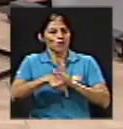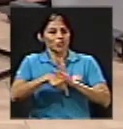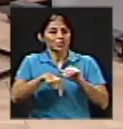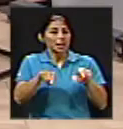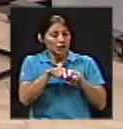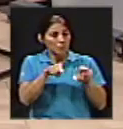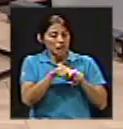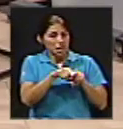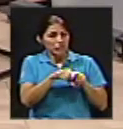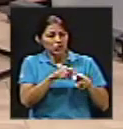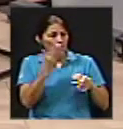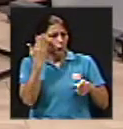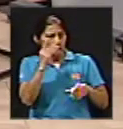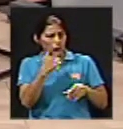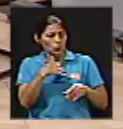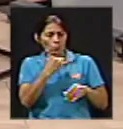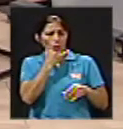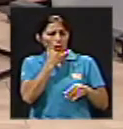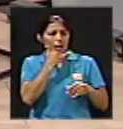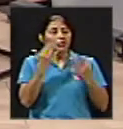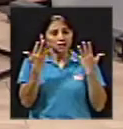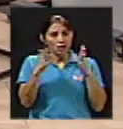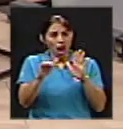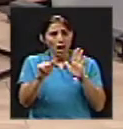Asamblea Legislativa aprobó